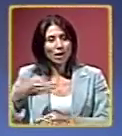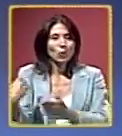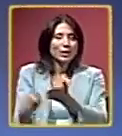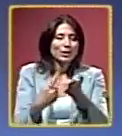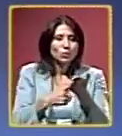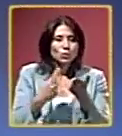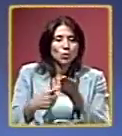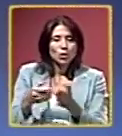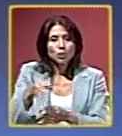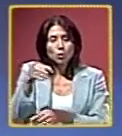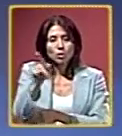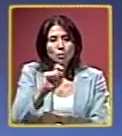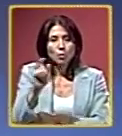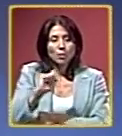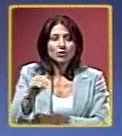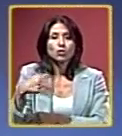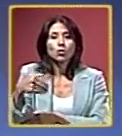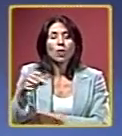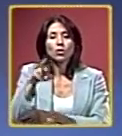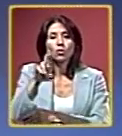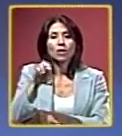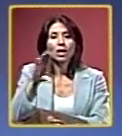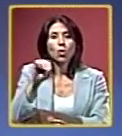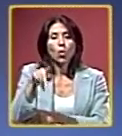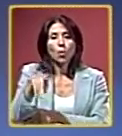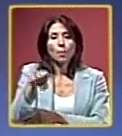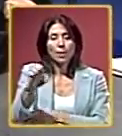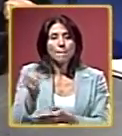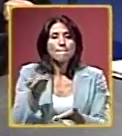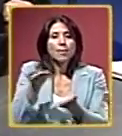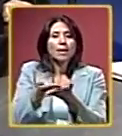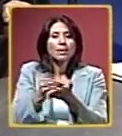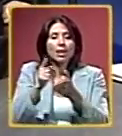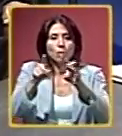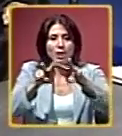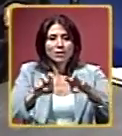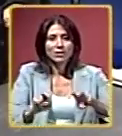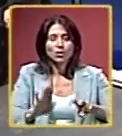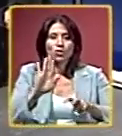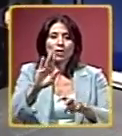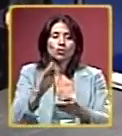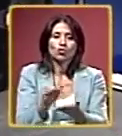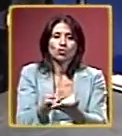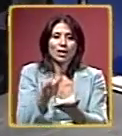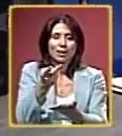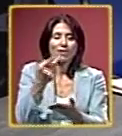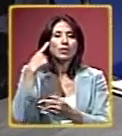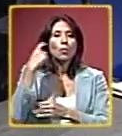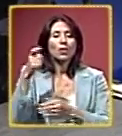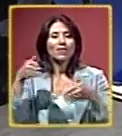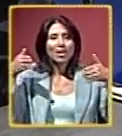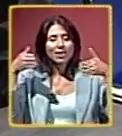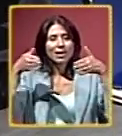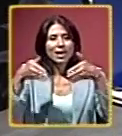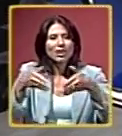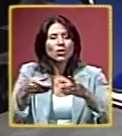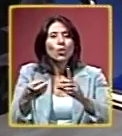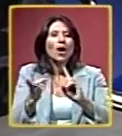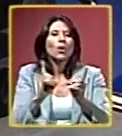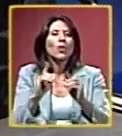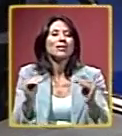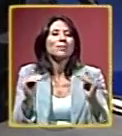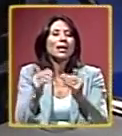próximos meses cuando Recope plantee una revisión de sus tarifas, porque va directo a cuál es el margen que nos cobra. Y